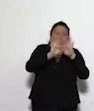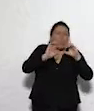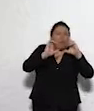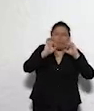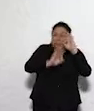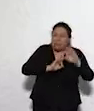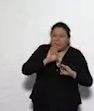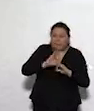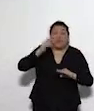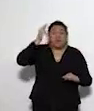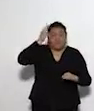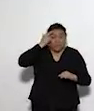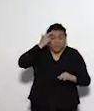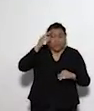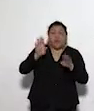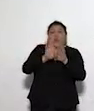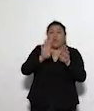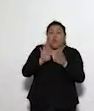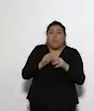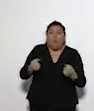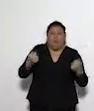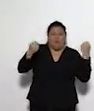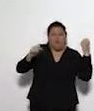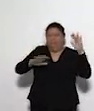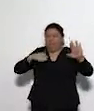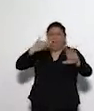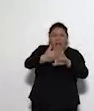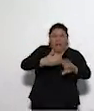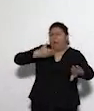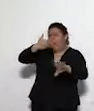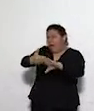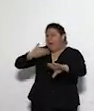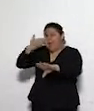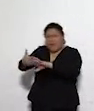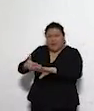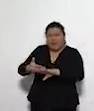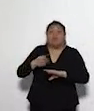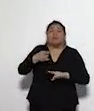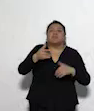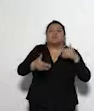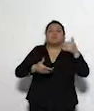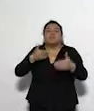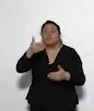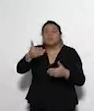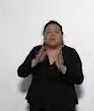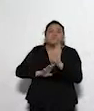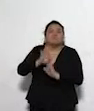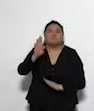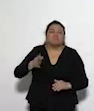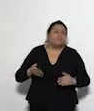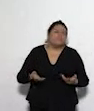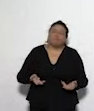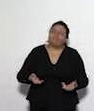El desequilibrio provoca, entre otros factores, que los resultados no sean los esperados.